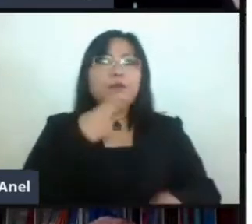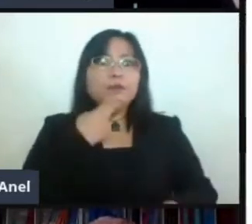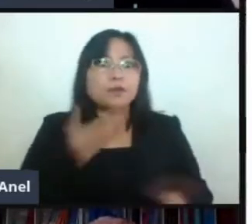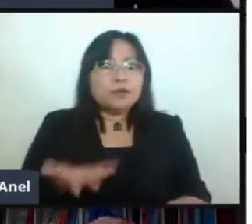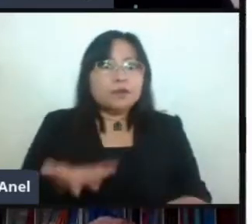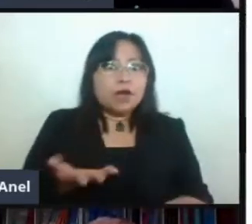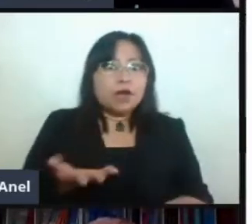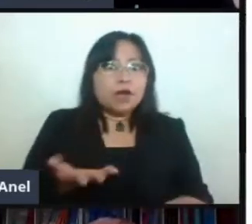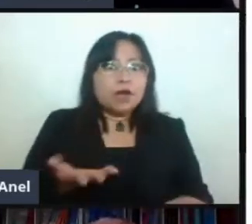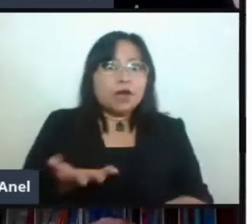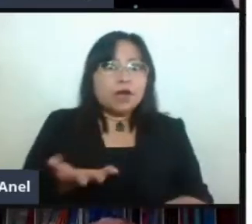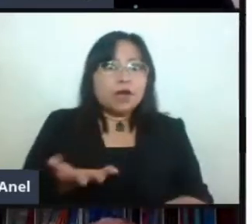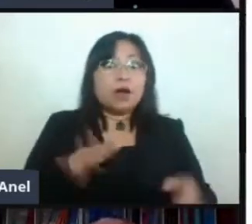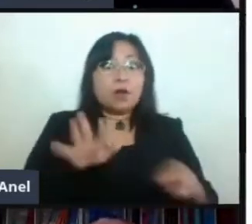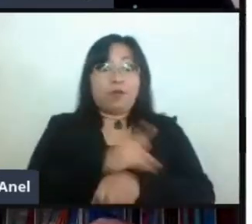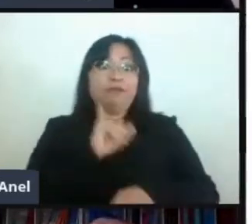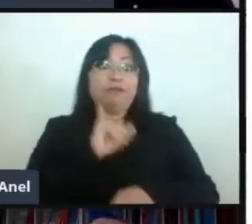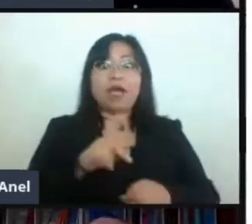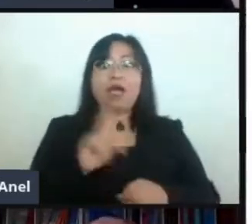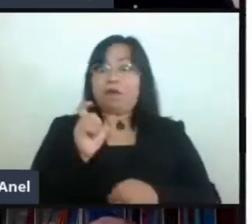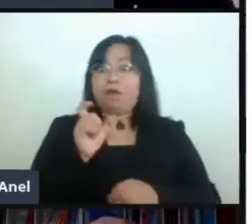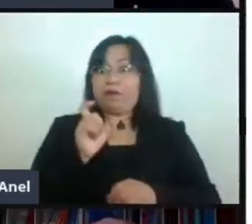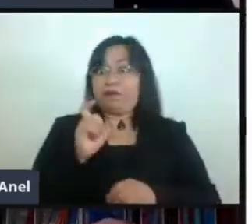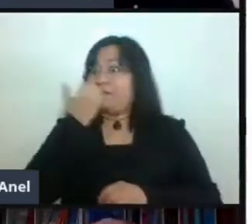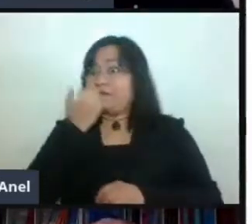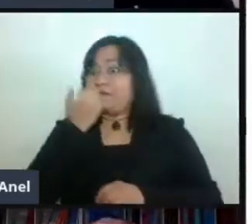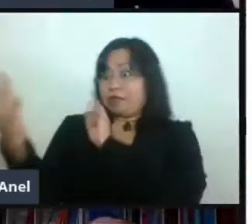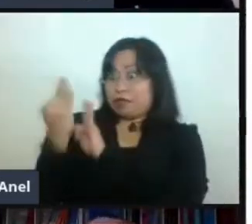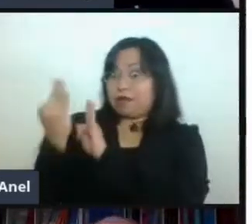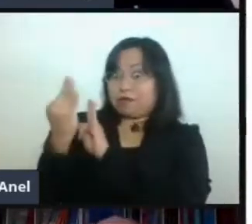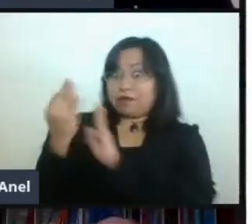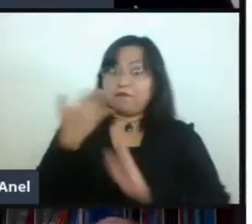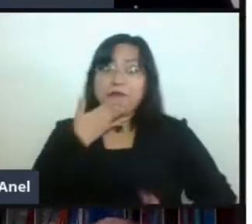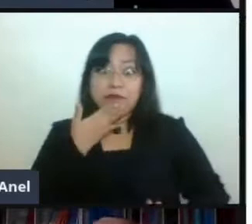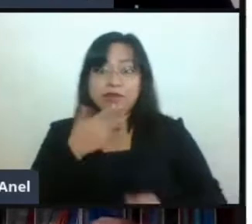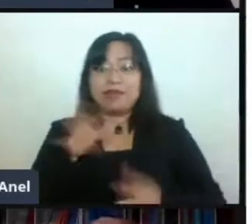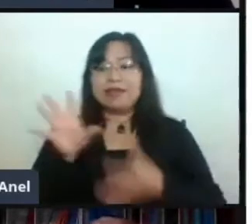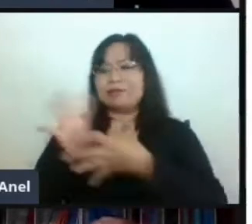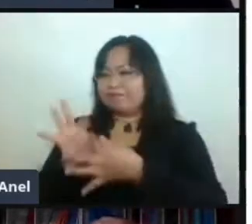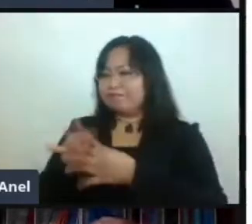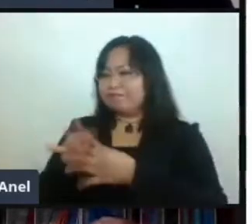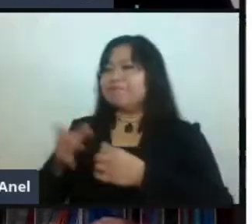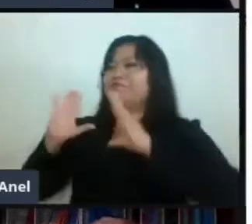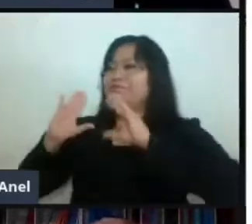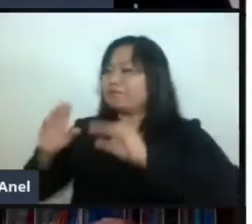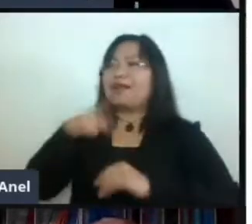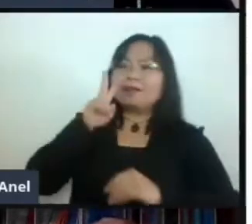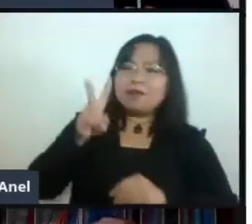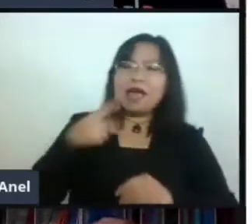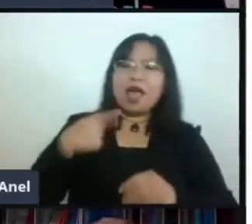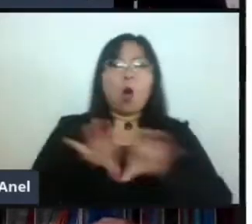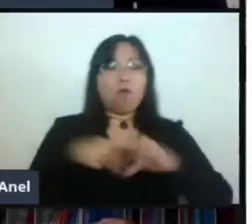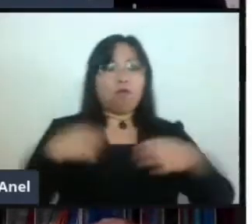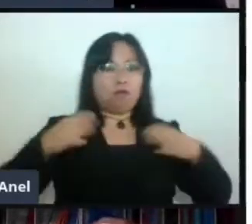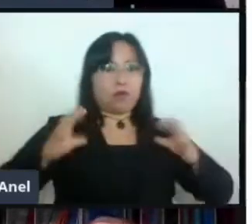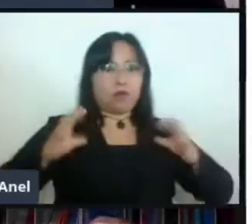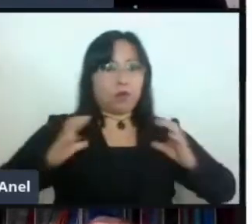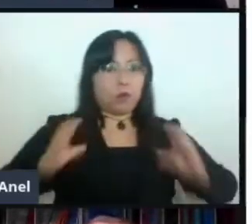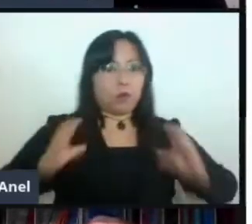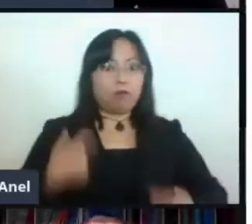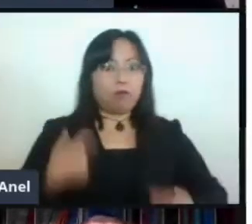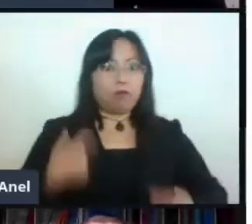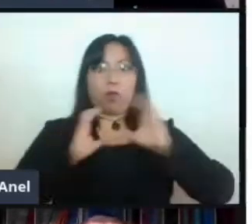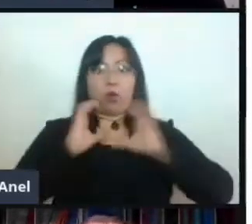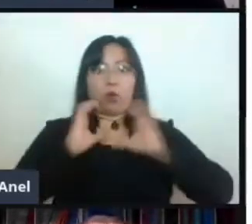institución educativa, ¿no? Las explicaciones, los guiños, el trato humano, la